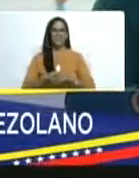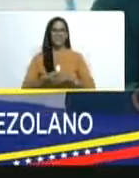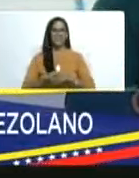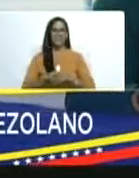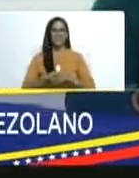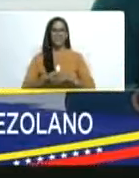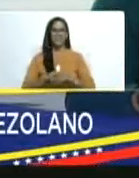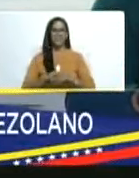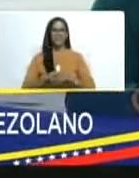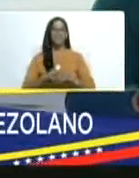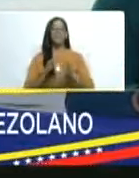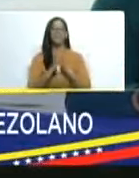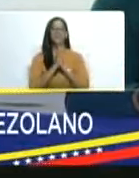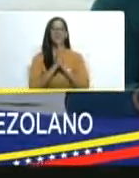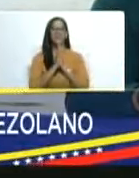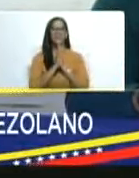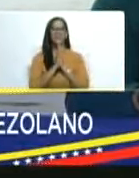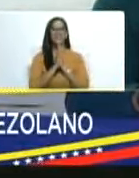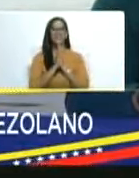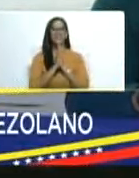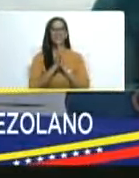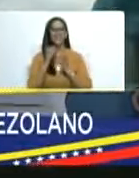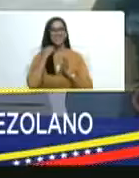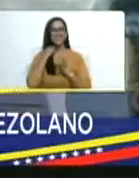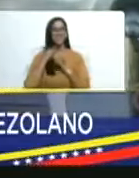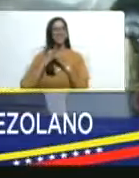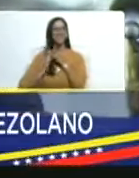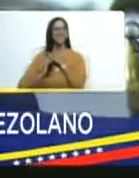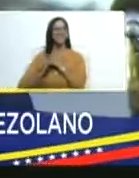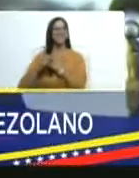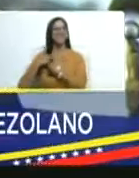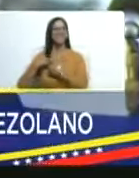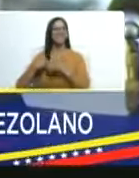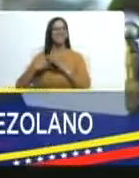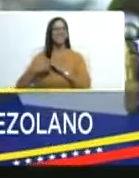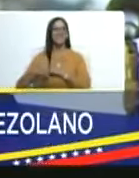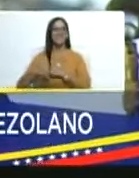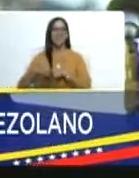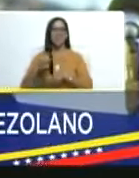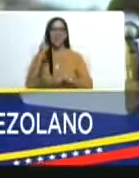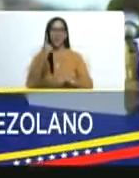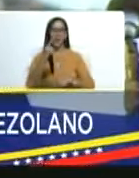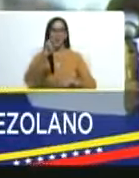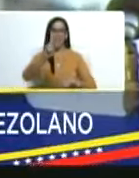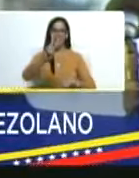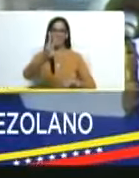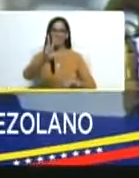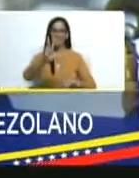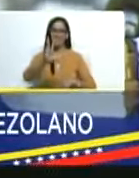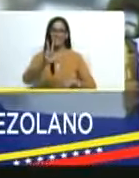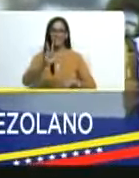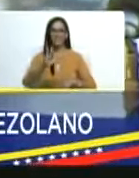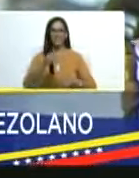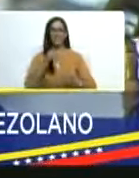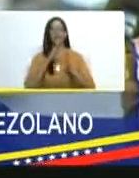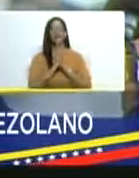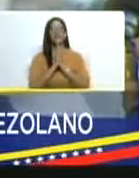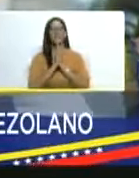Échele la bendición. Pidan la bendición primero, ¿va a ver? Ya va, no, así no. A la una, a las dos, a las tres.